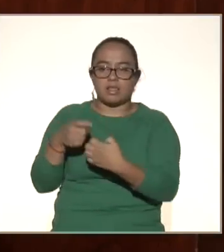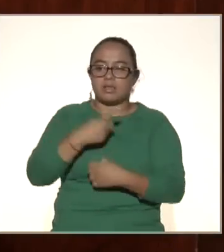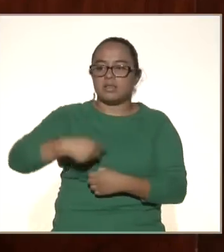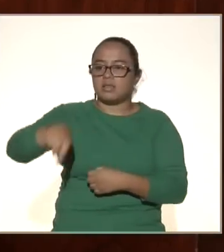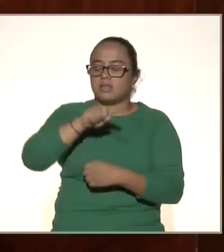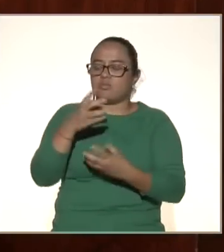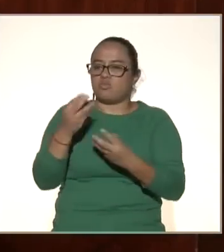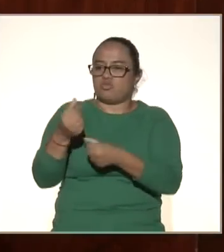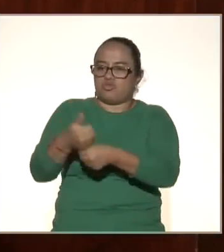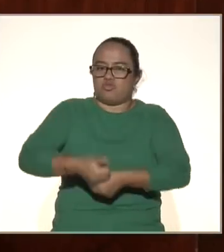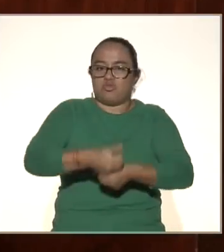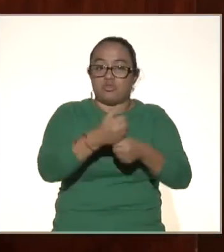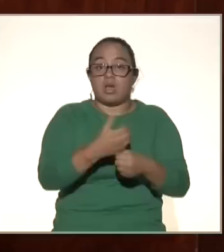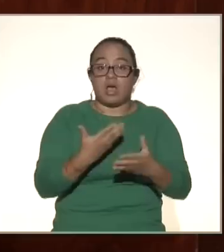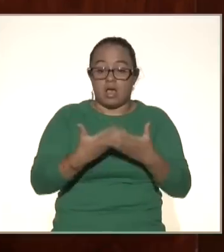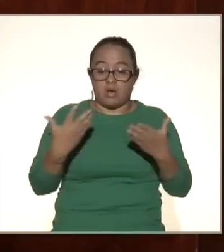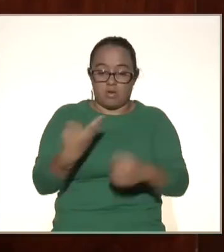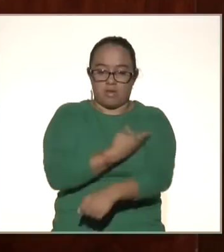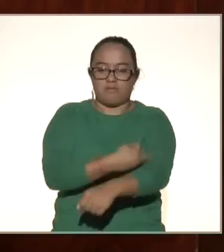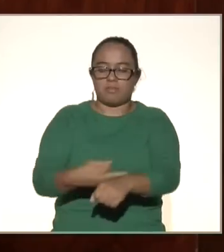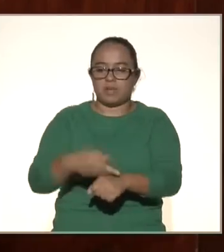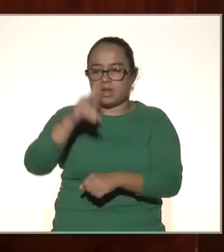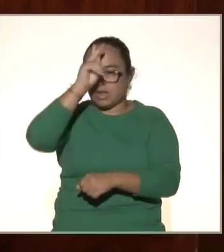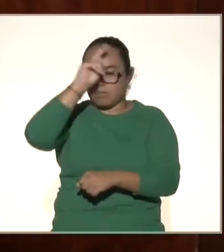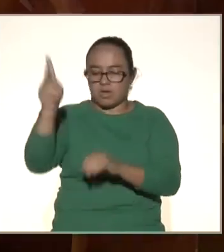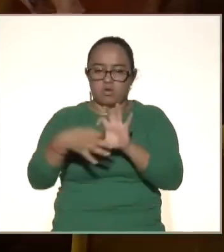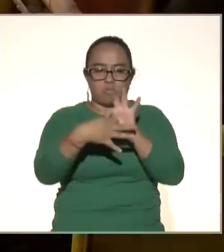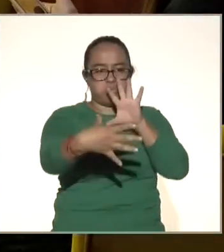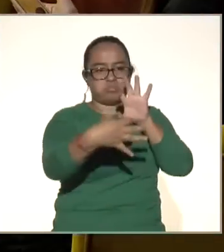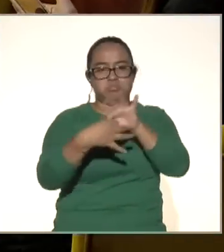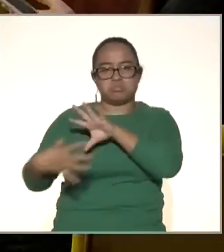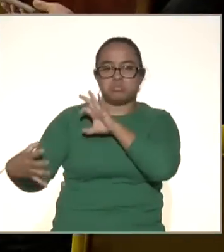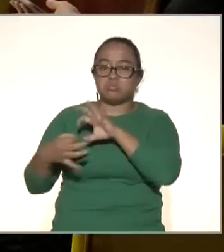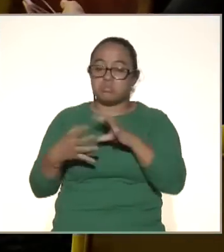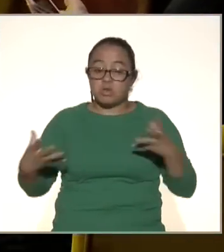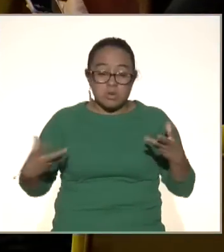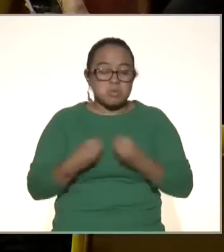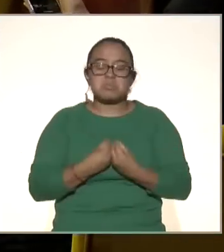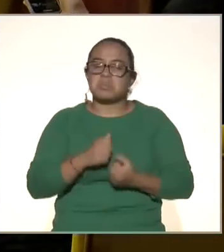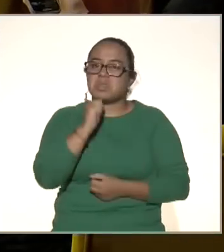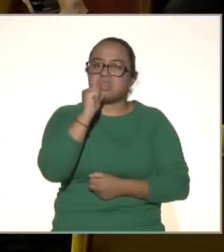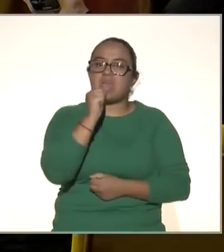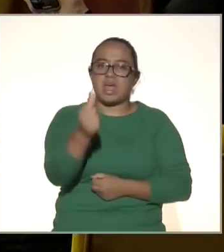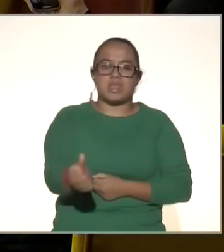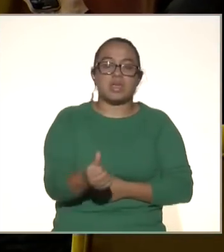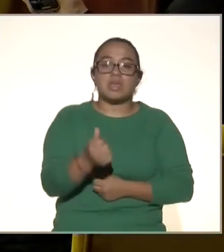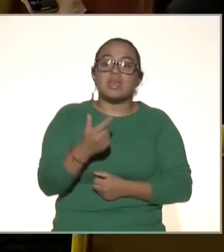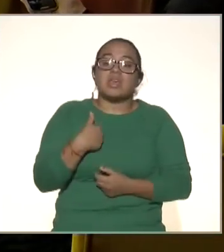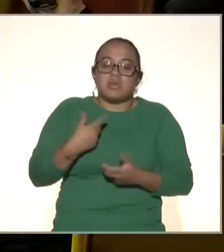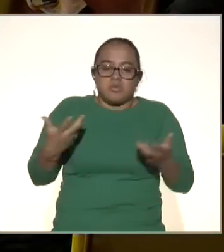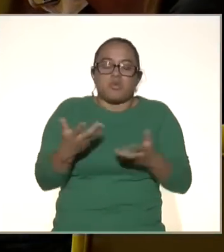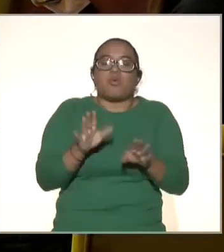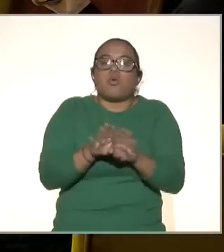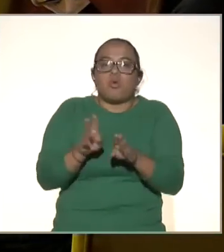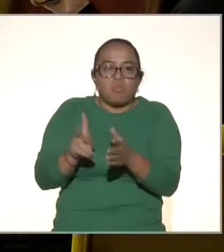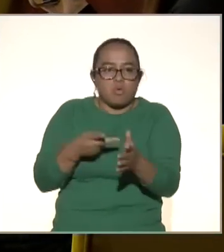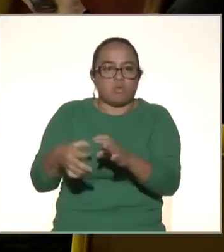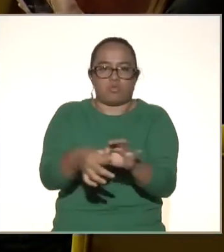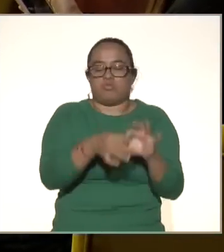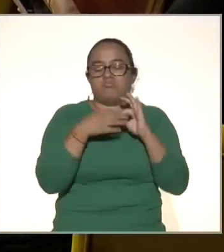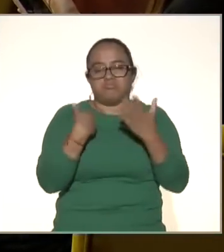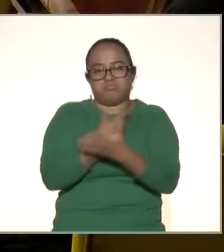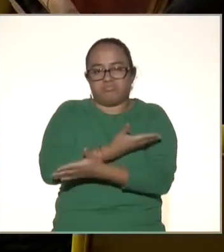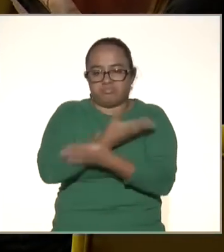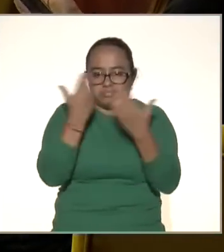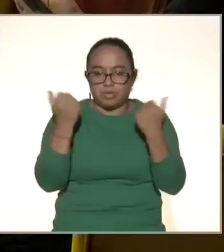dañamos mucho. Hoy mi familia está destruida por completo, dice que ya no se juntan y pues realmente no sabe qué hacer. Gloria